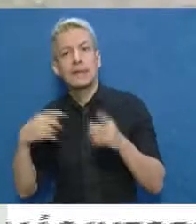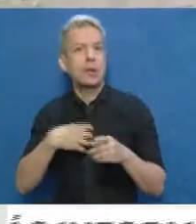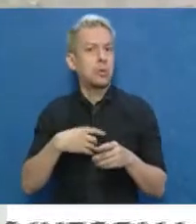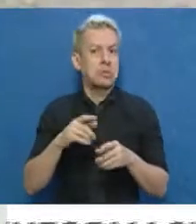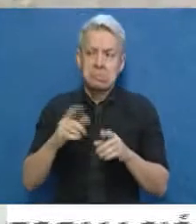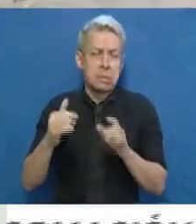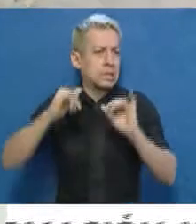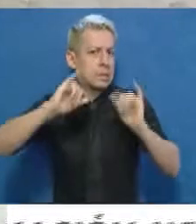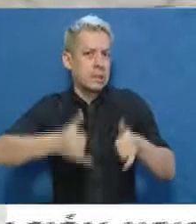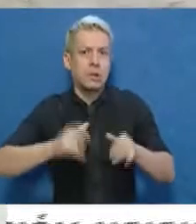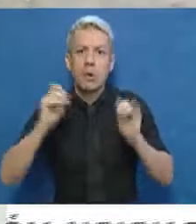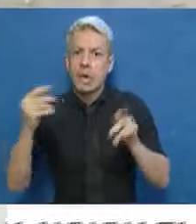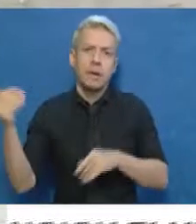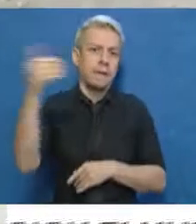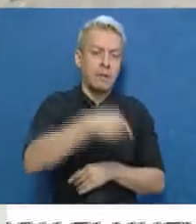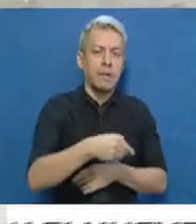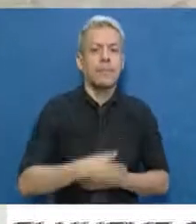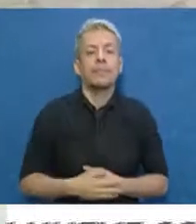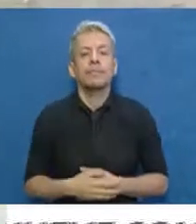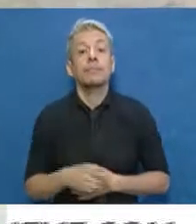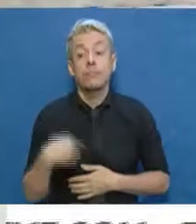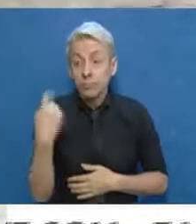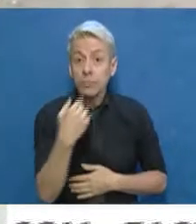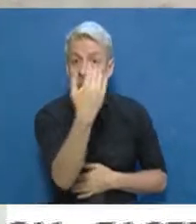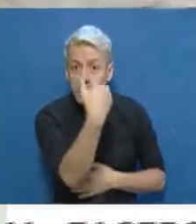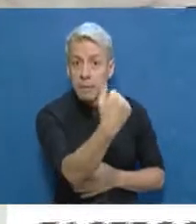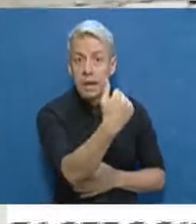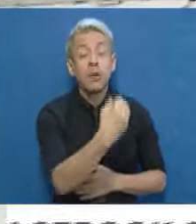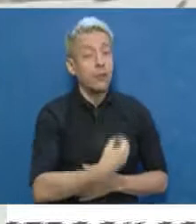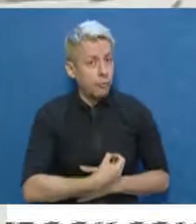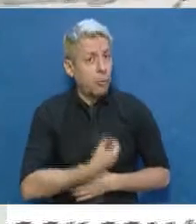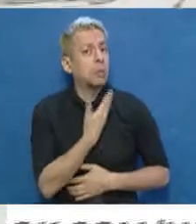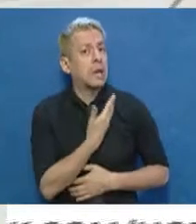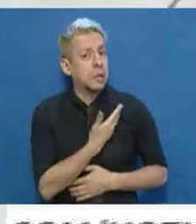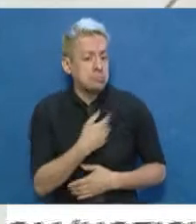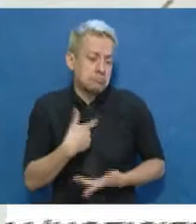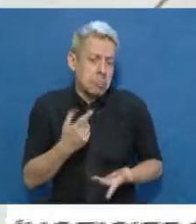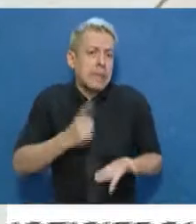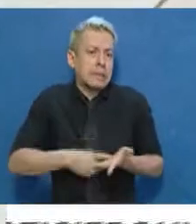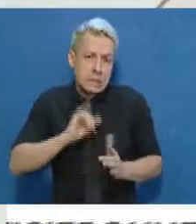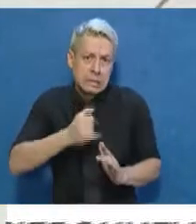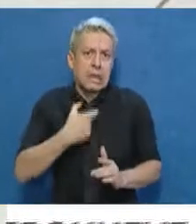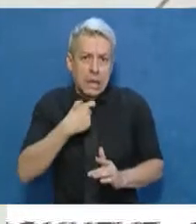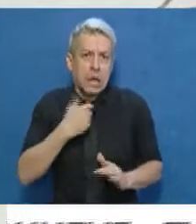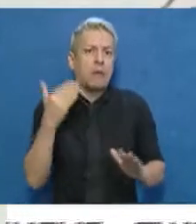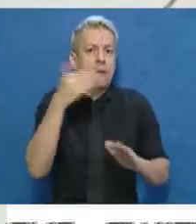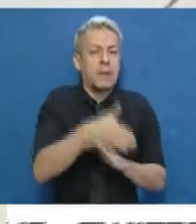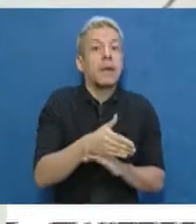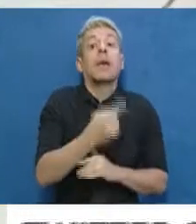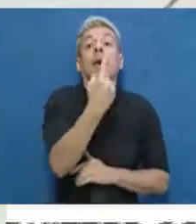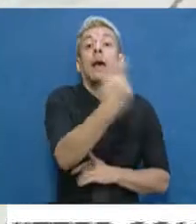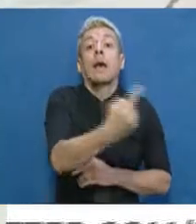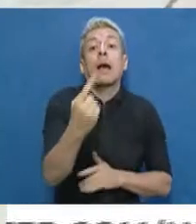estamos siendo convocados y voluntariamente hemos venido. Entiendo que cada docente y cada escuela tendrá